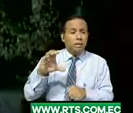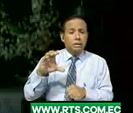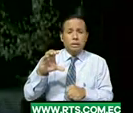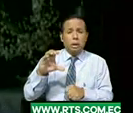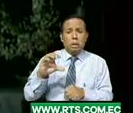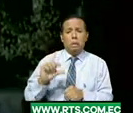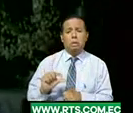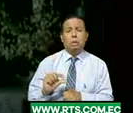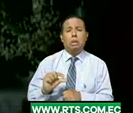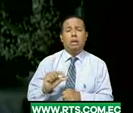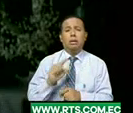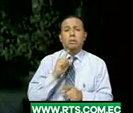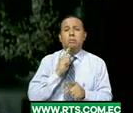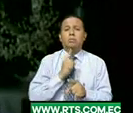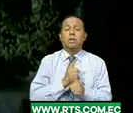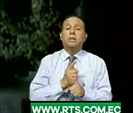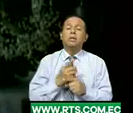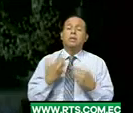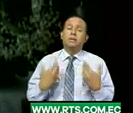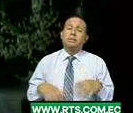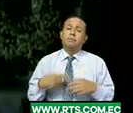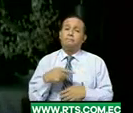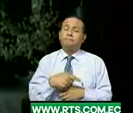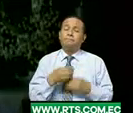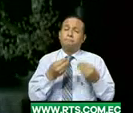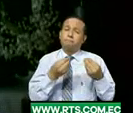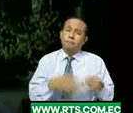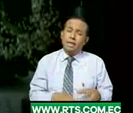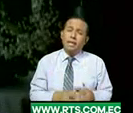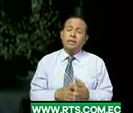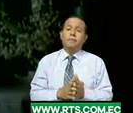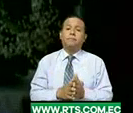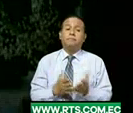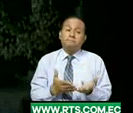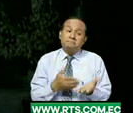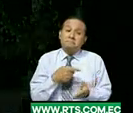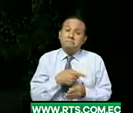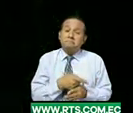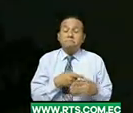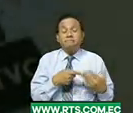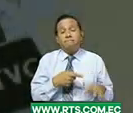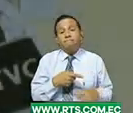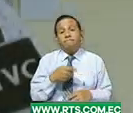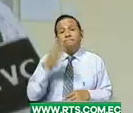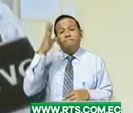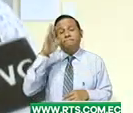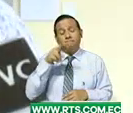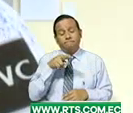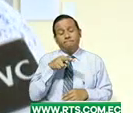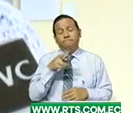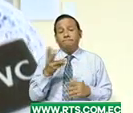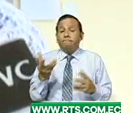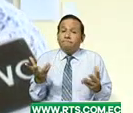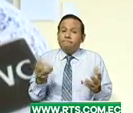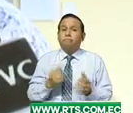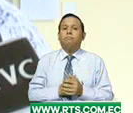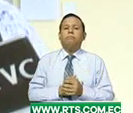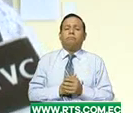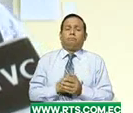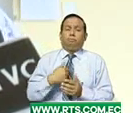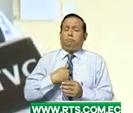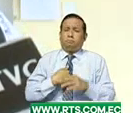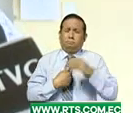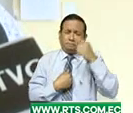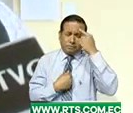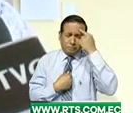sus vidas perdieron la batalla terrenal, pero seguramente son triunfadores de la batalla divina. Nunca pensé yo,